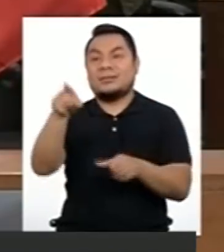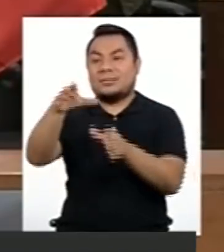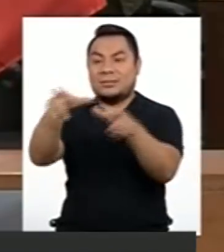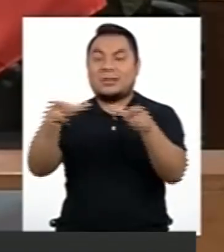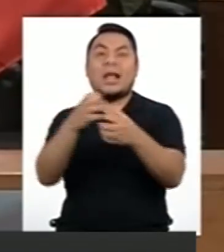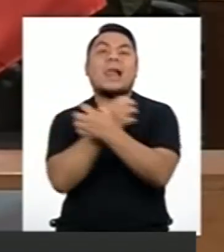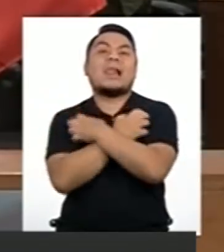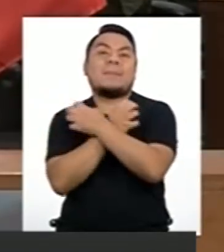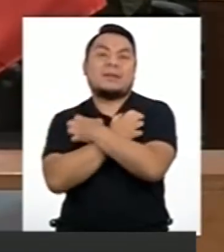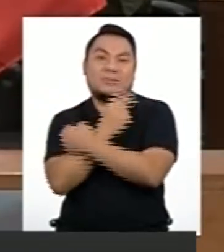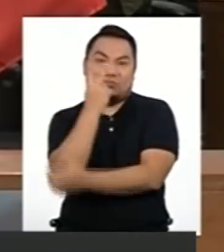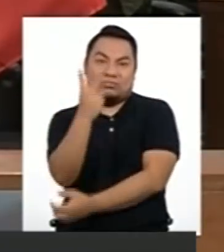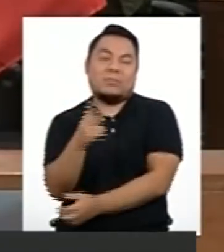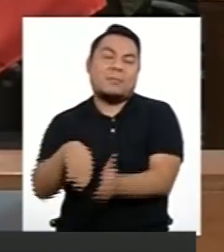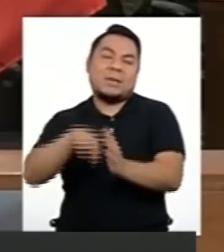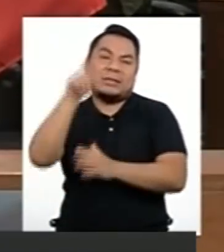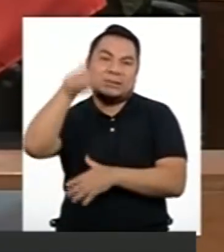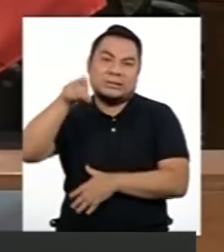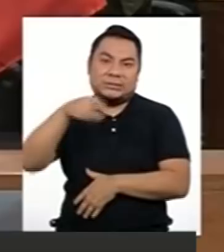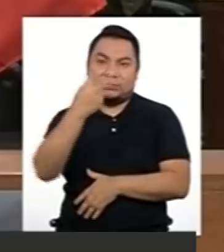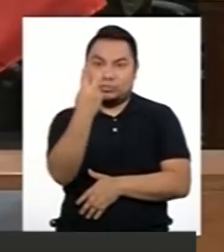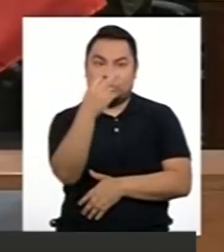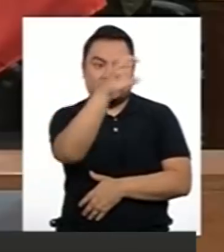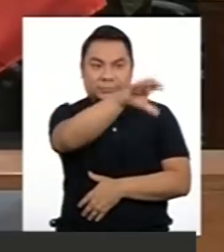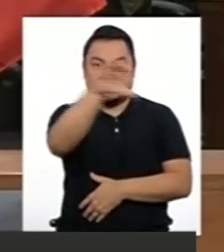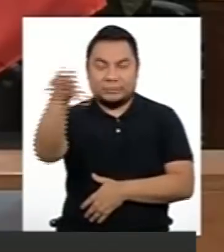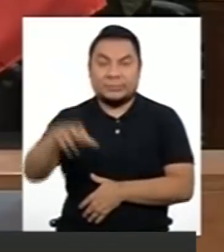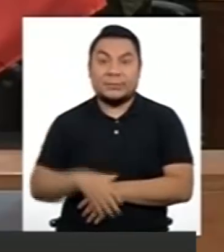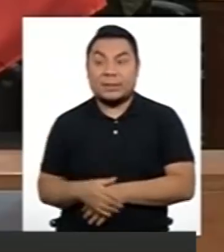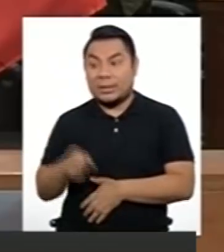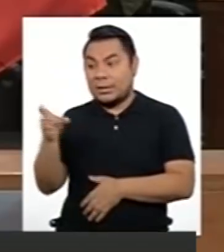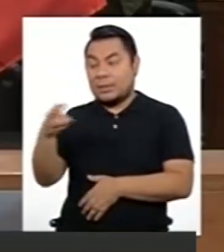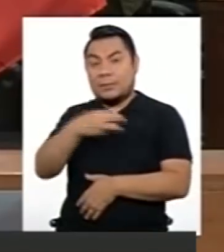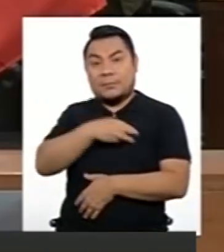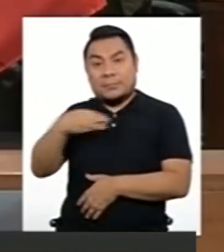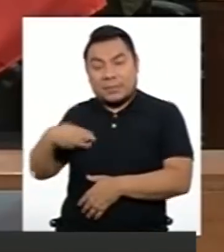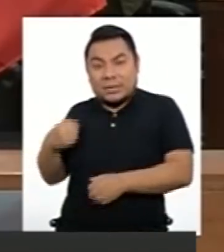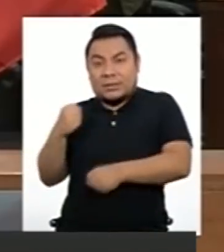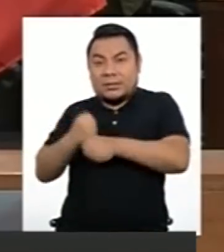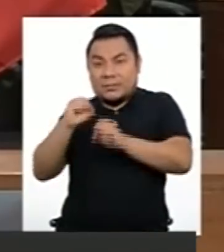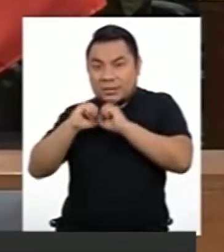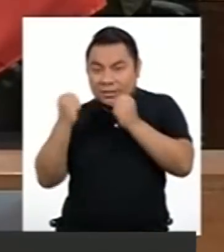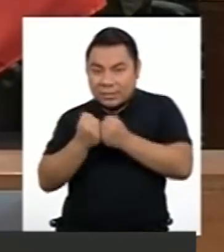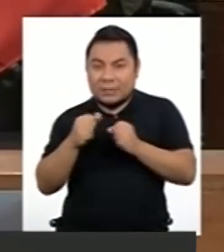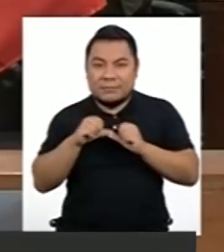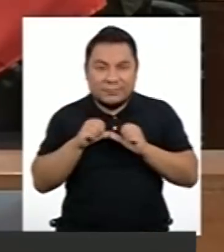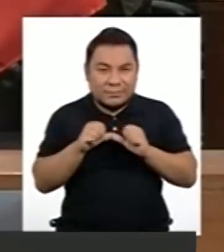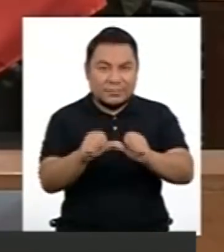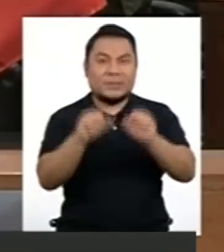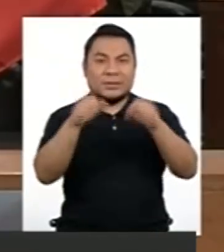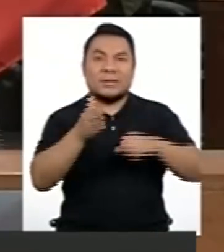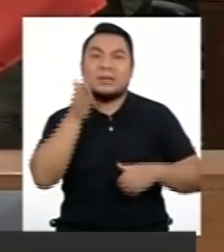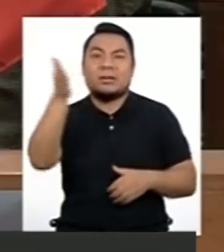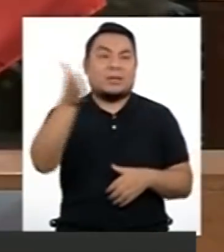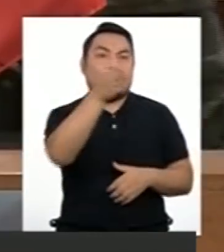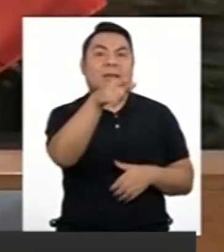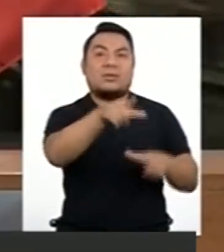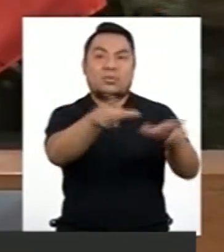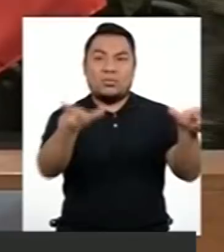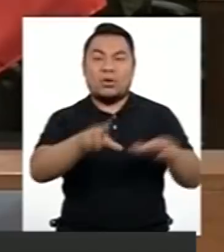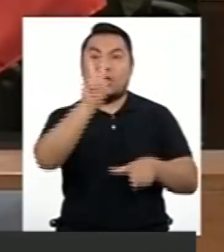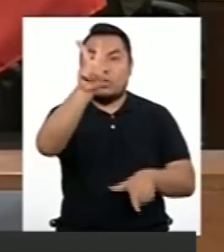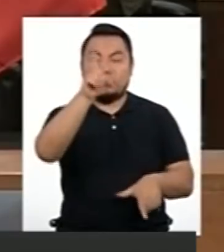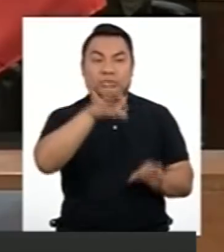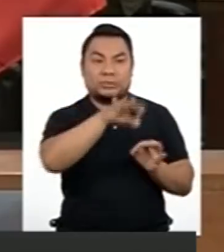de Lambayeque. Los ministros, los equipos de trabajo permanentemente están yendo a esas dos